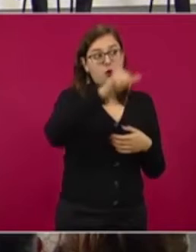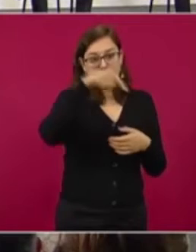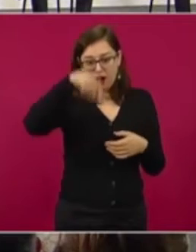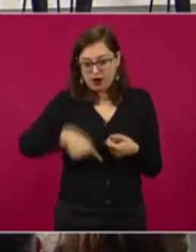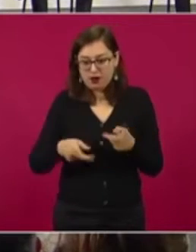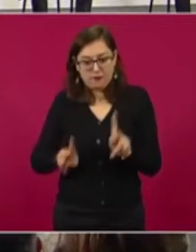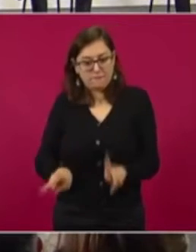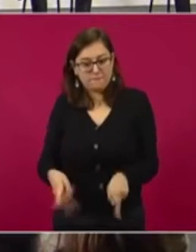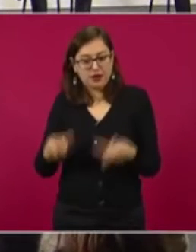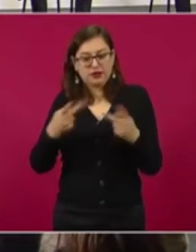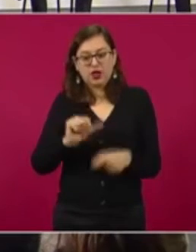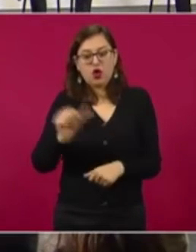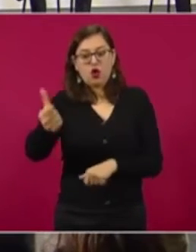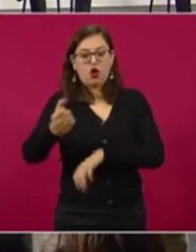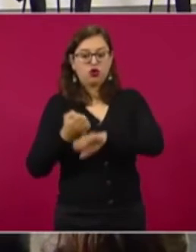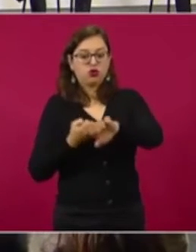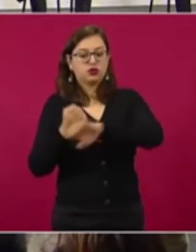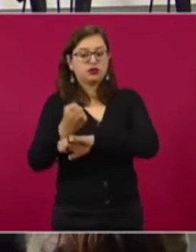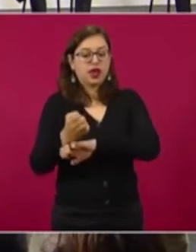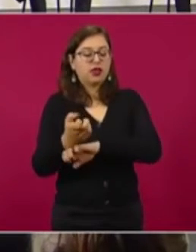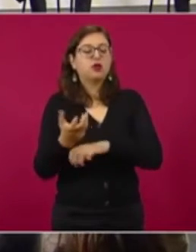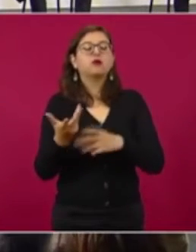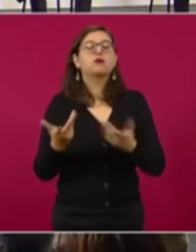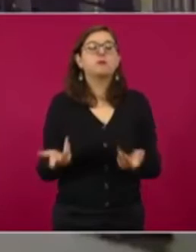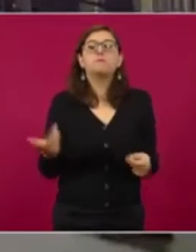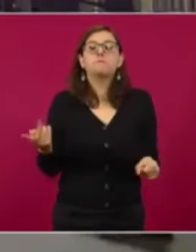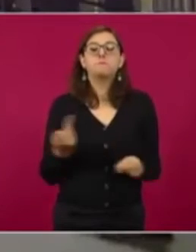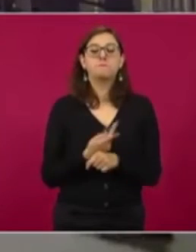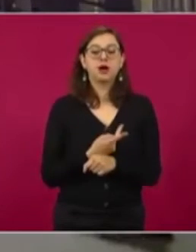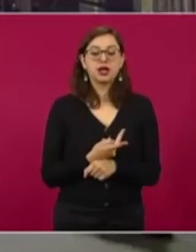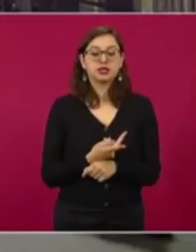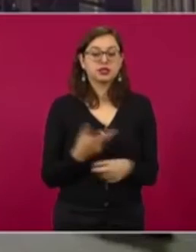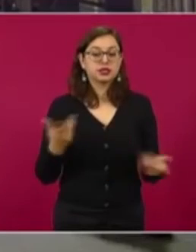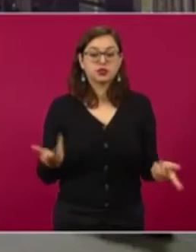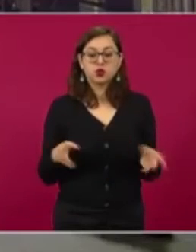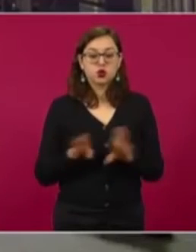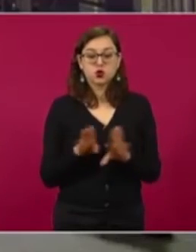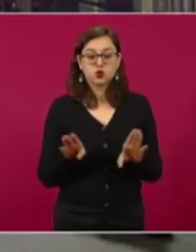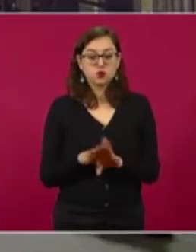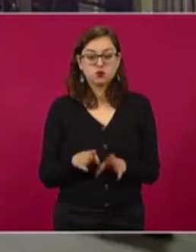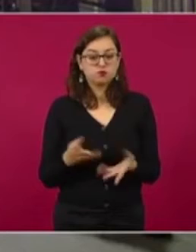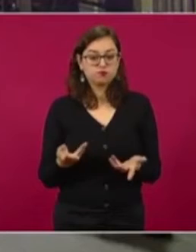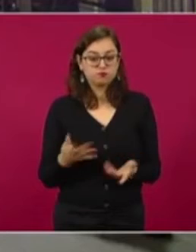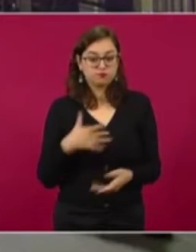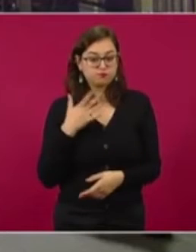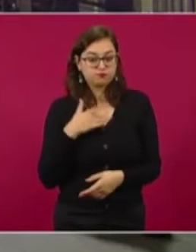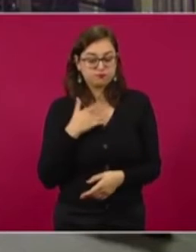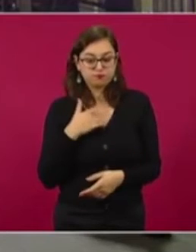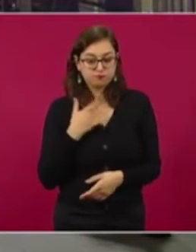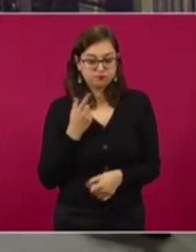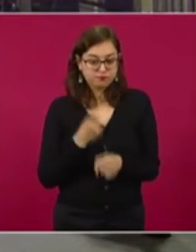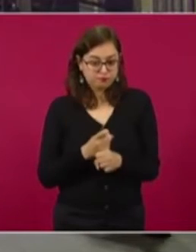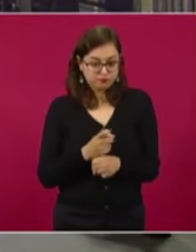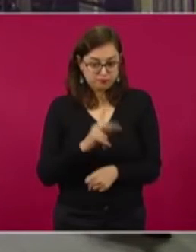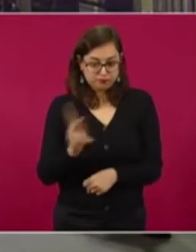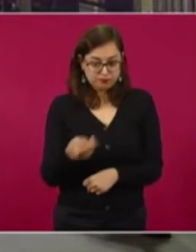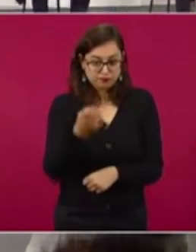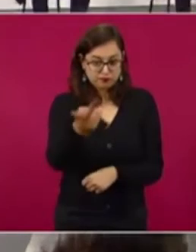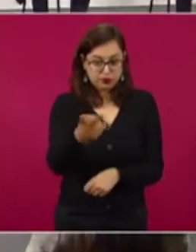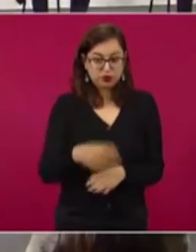a generar un efecto que viaja por todo el país. Sería mi primera pregunta, presidente. Gracias.